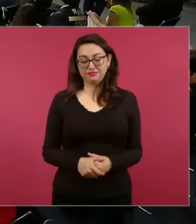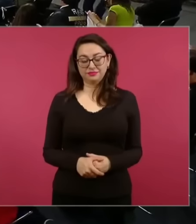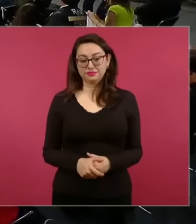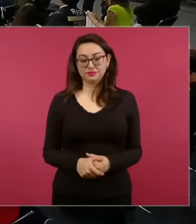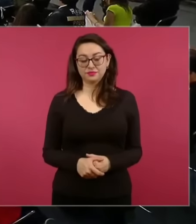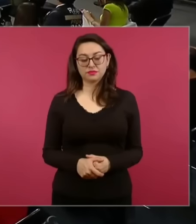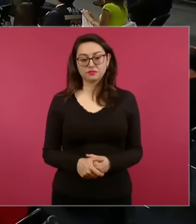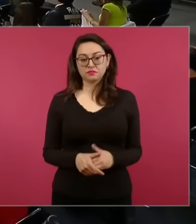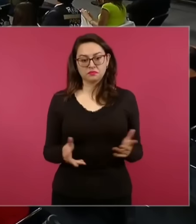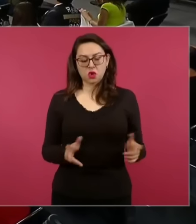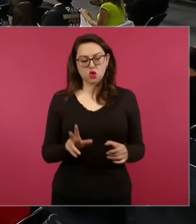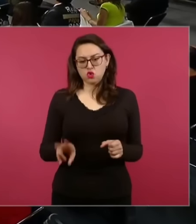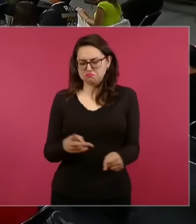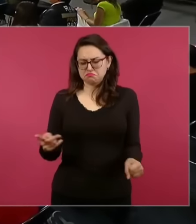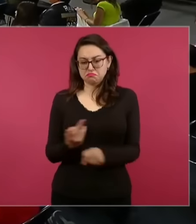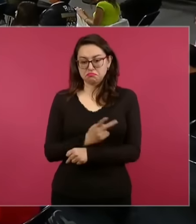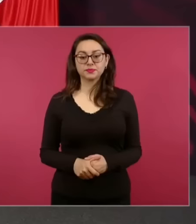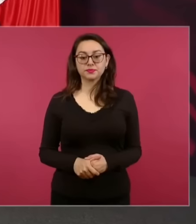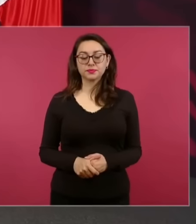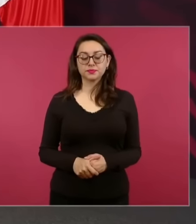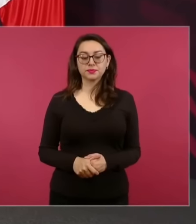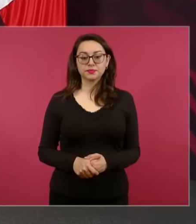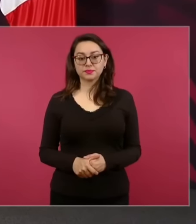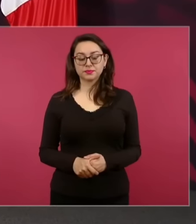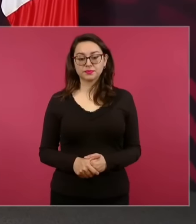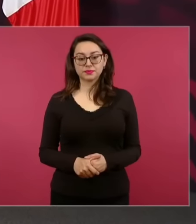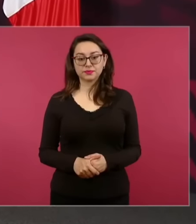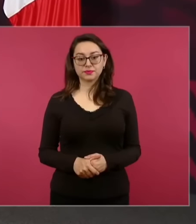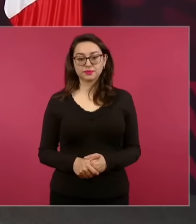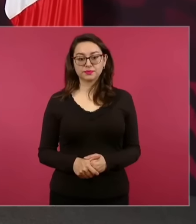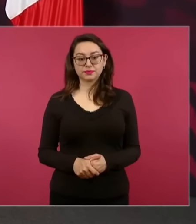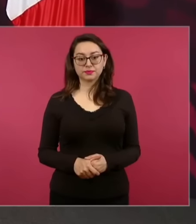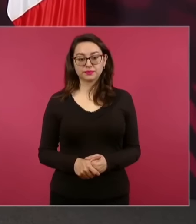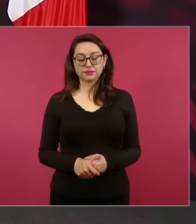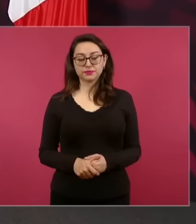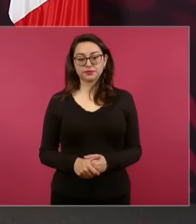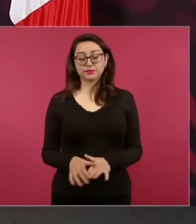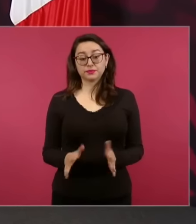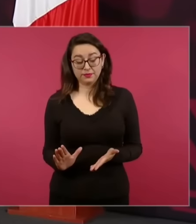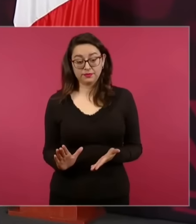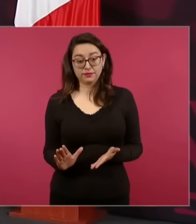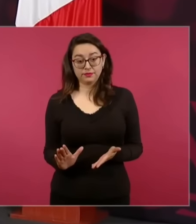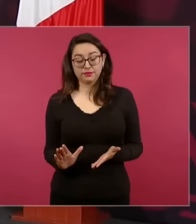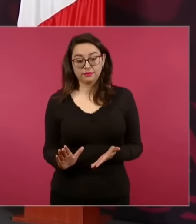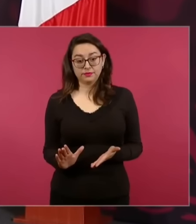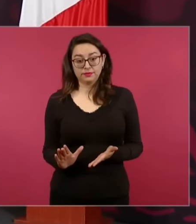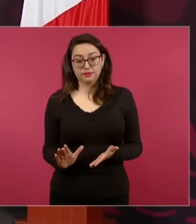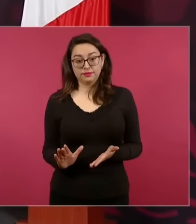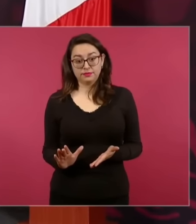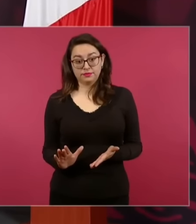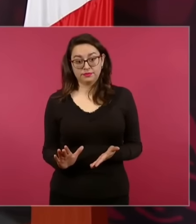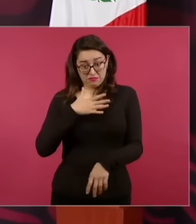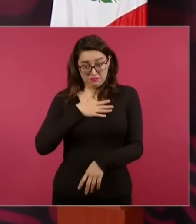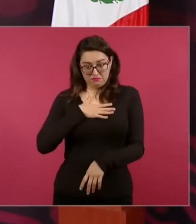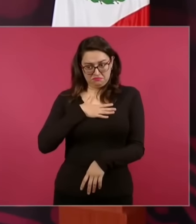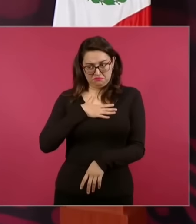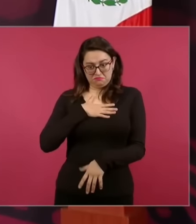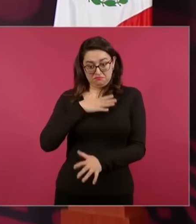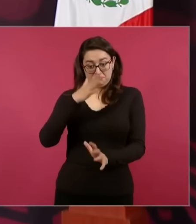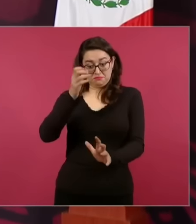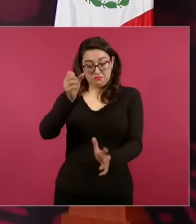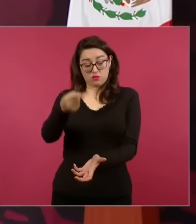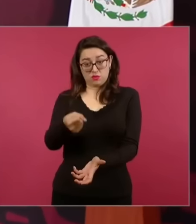lo más normal. Siempre lo hemos dicho aquí. Y además hay un asunto que tiene que ver con el presupuesto público. Y yo